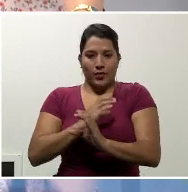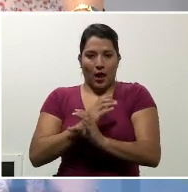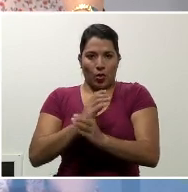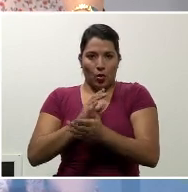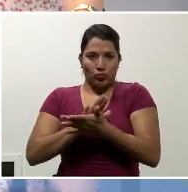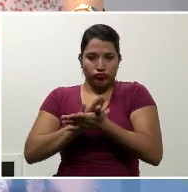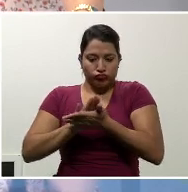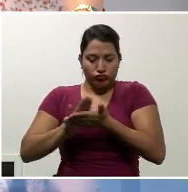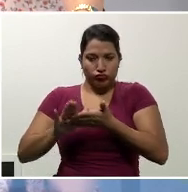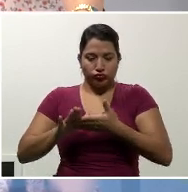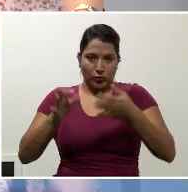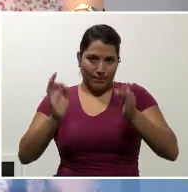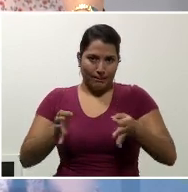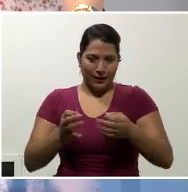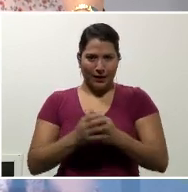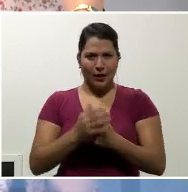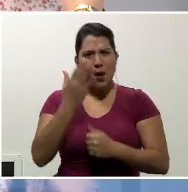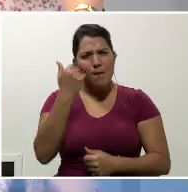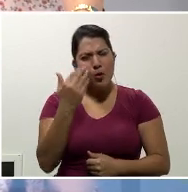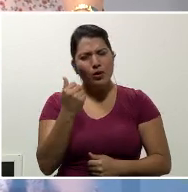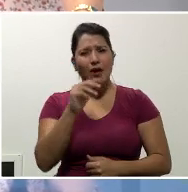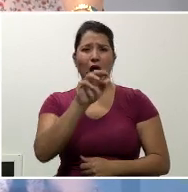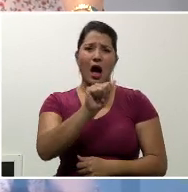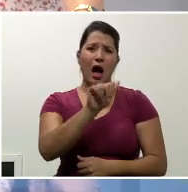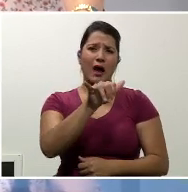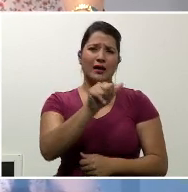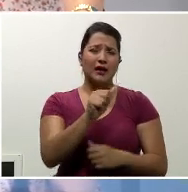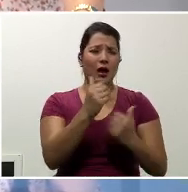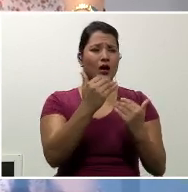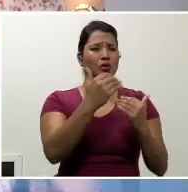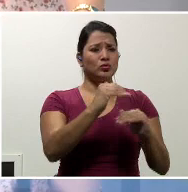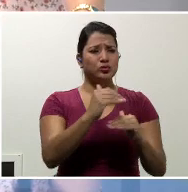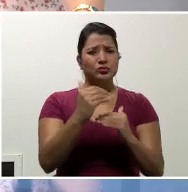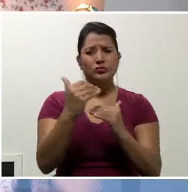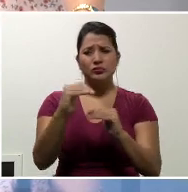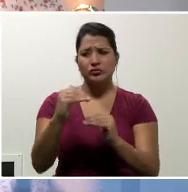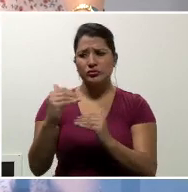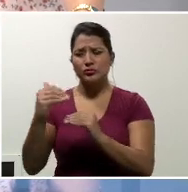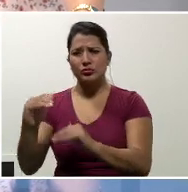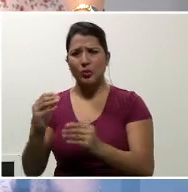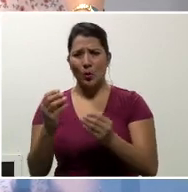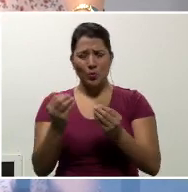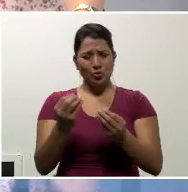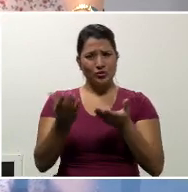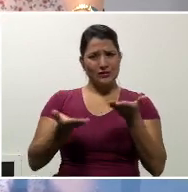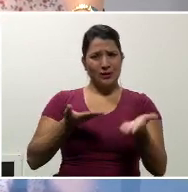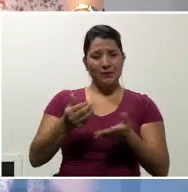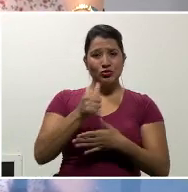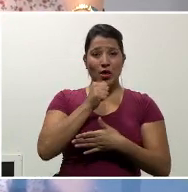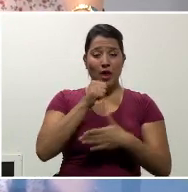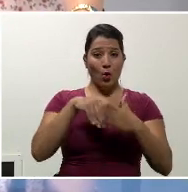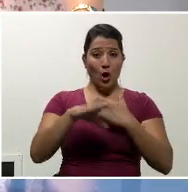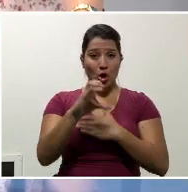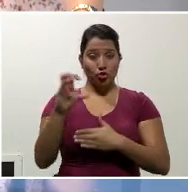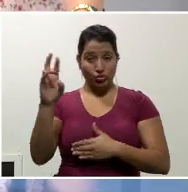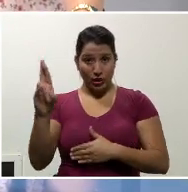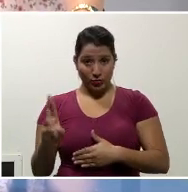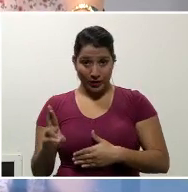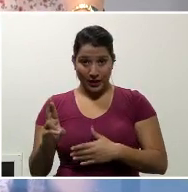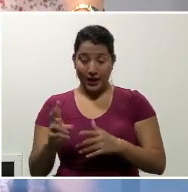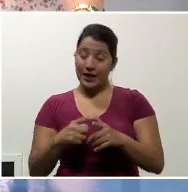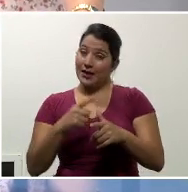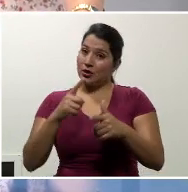el AIA está efectuando reiterados cortes de agua en distintas partes del país y durante esta semana